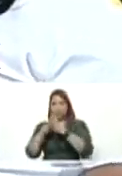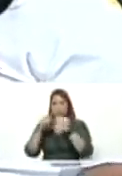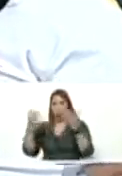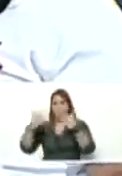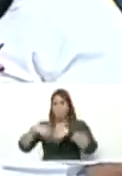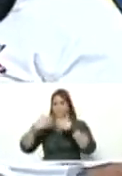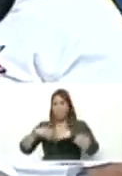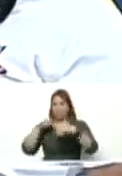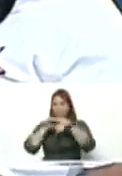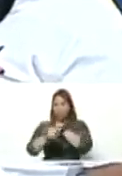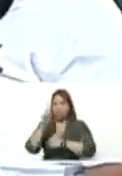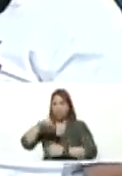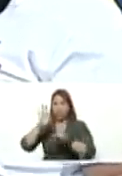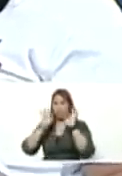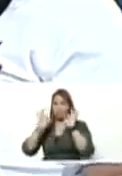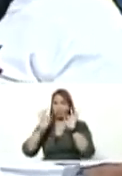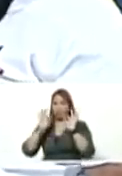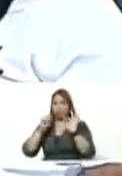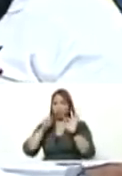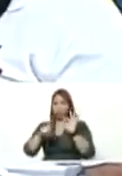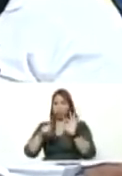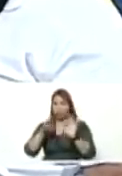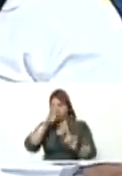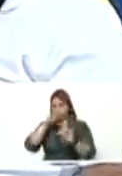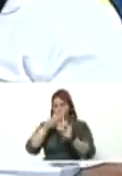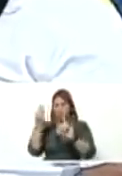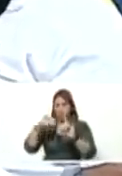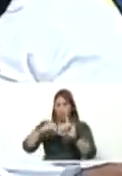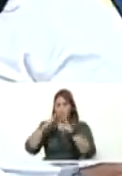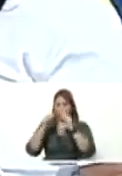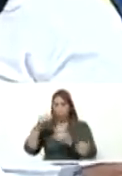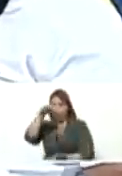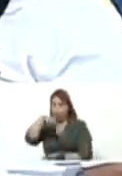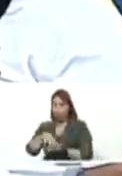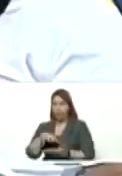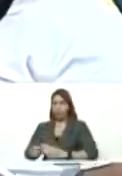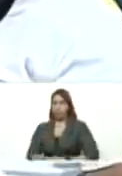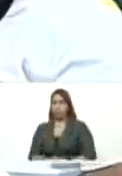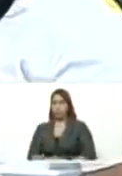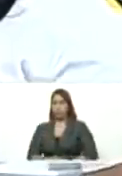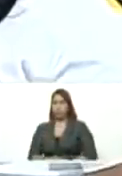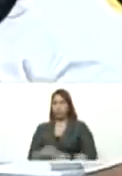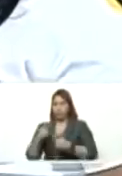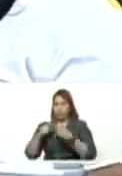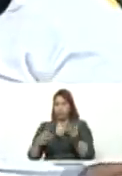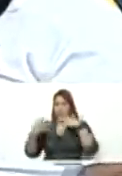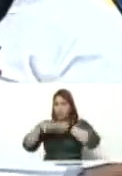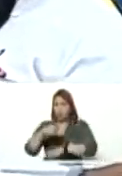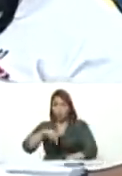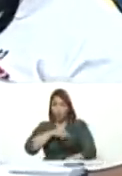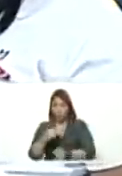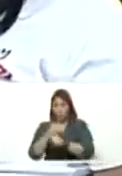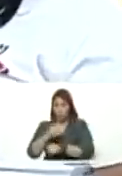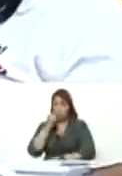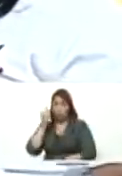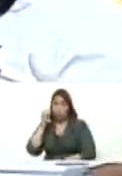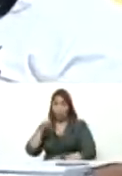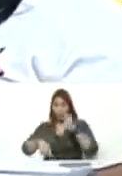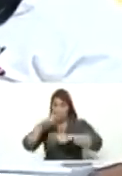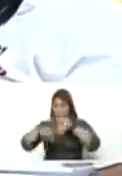empresas, específicamente allí, más que todo en la del Estado, en las mixtas, que nosotros como trabajadores, así como estamos en